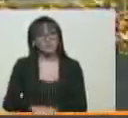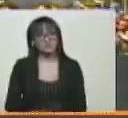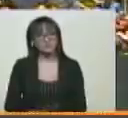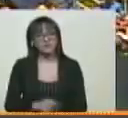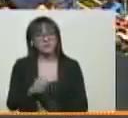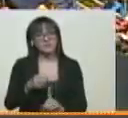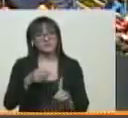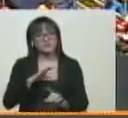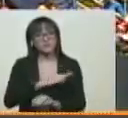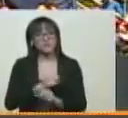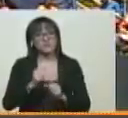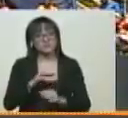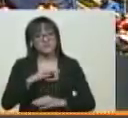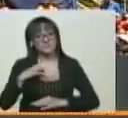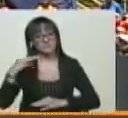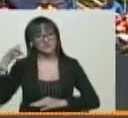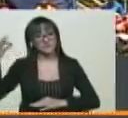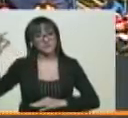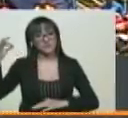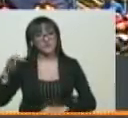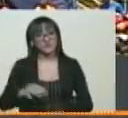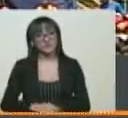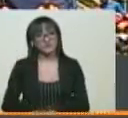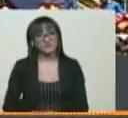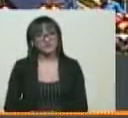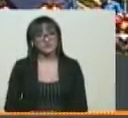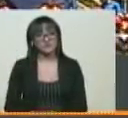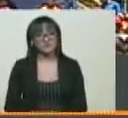Amazonas es una fuerza espiritual.